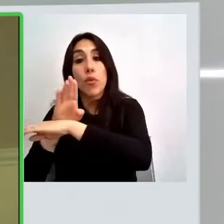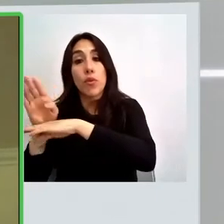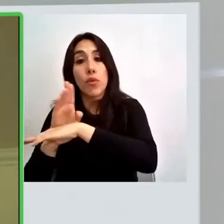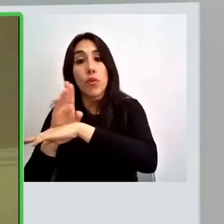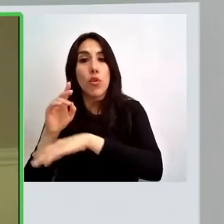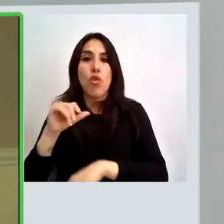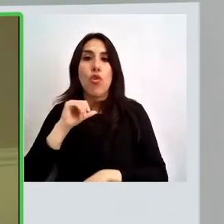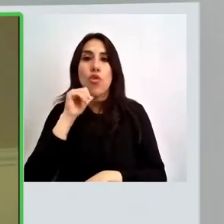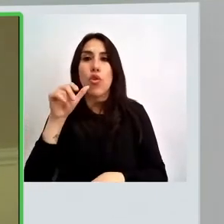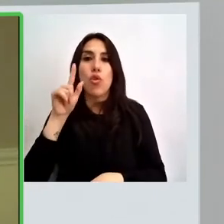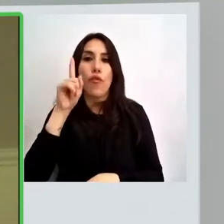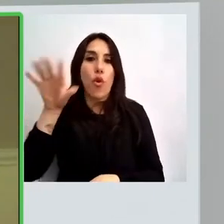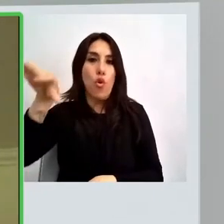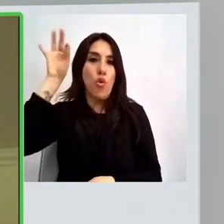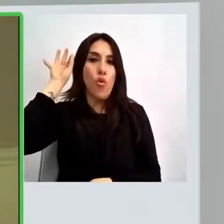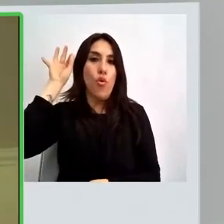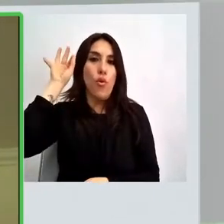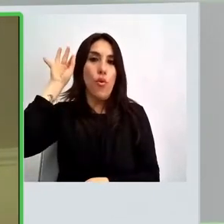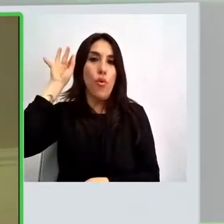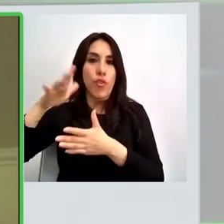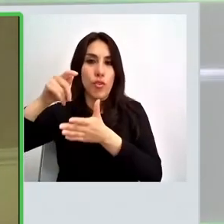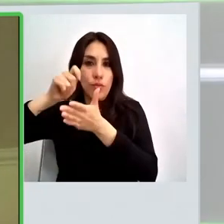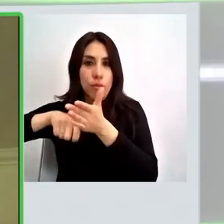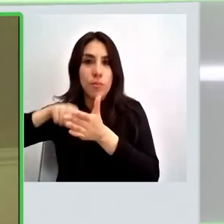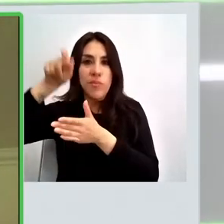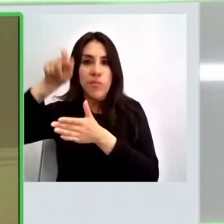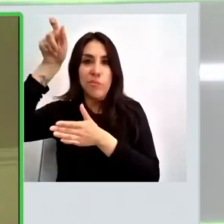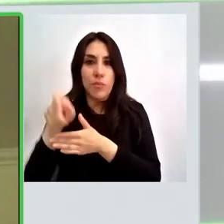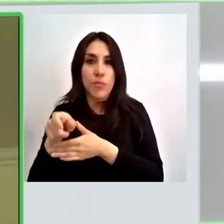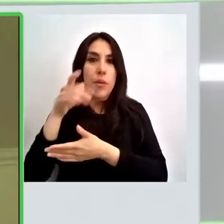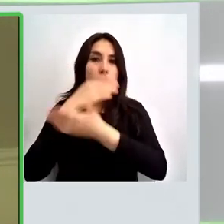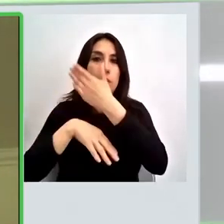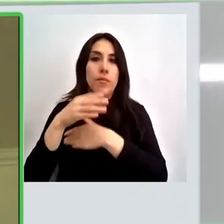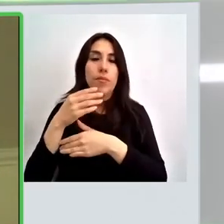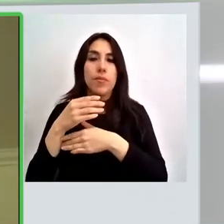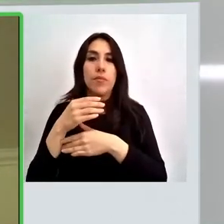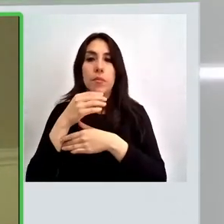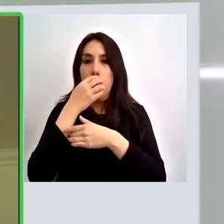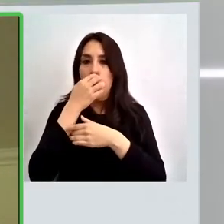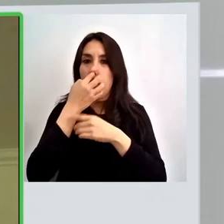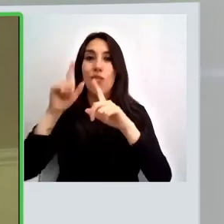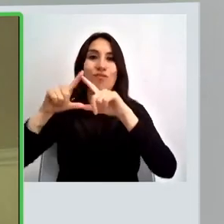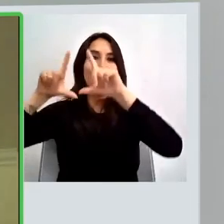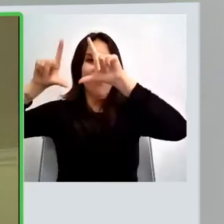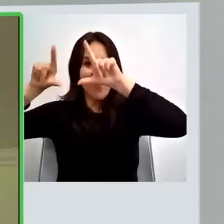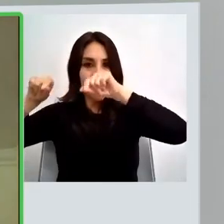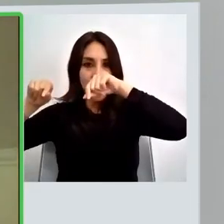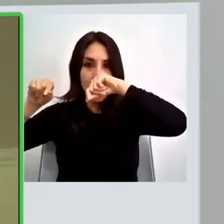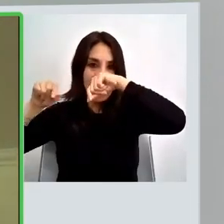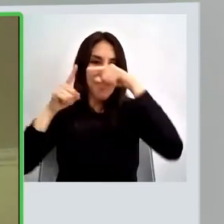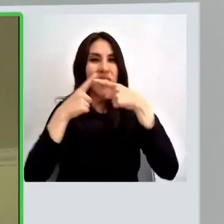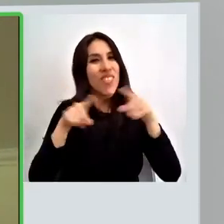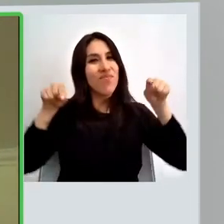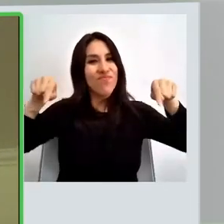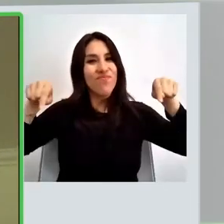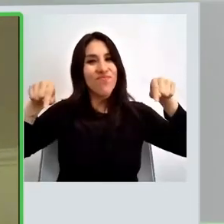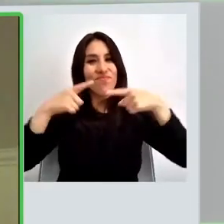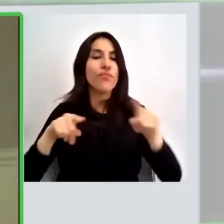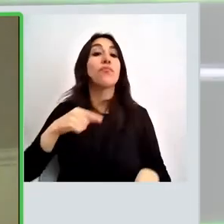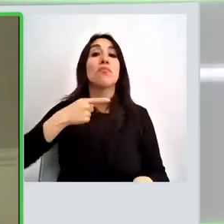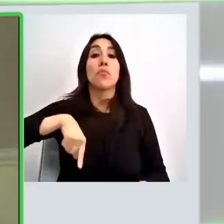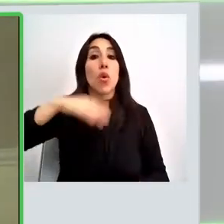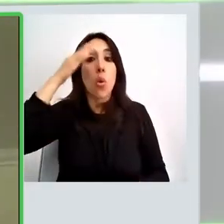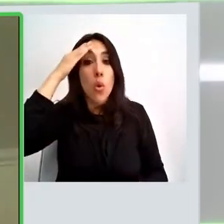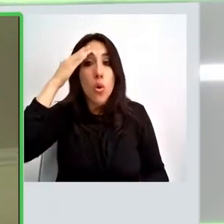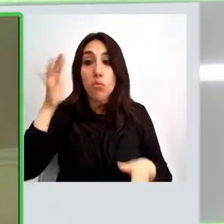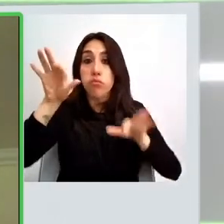entonces estamos recabando muy buena información y sabemos que las personas con discapacidad si se